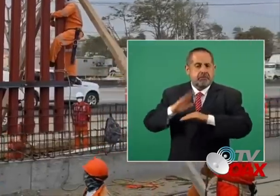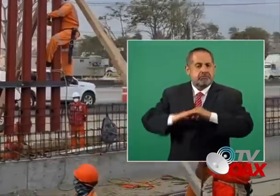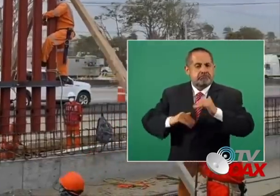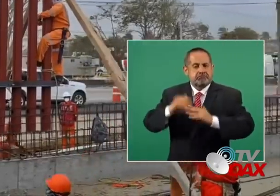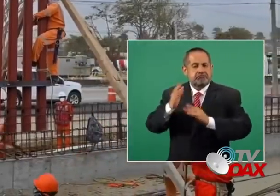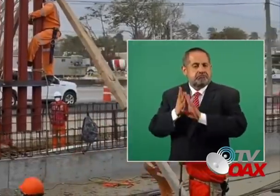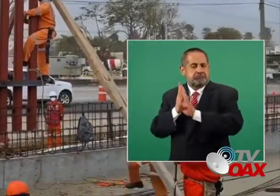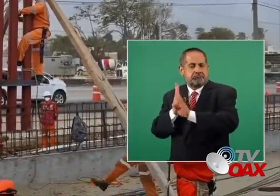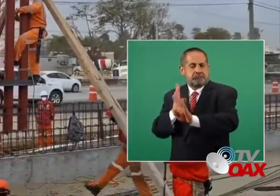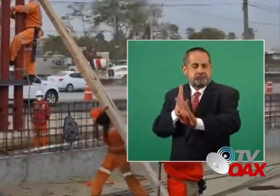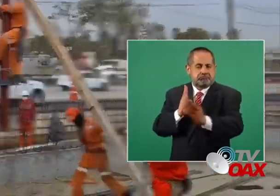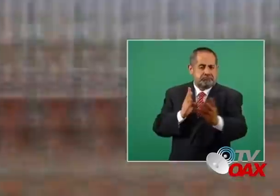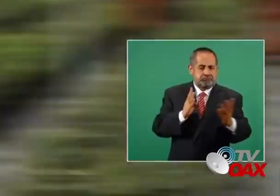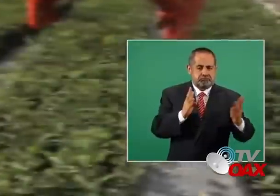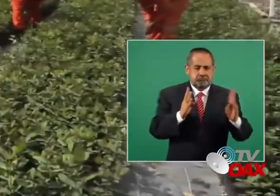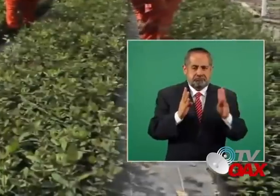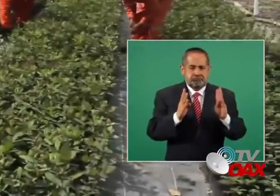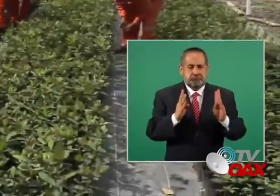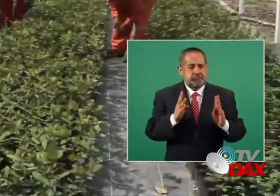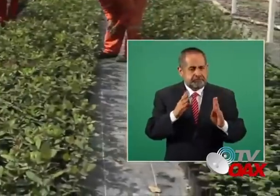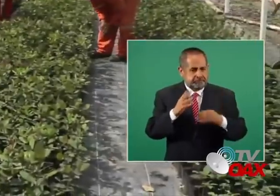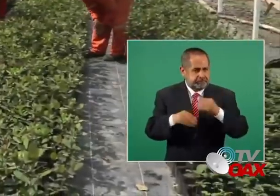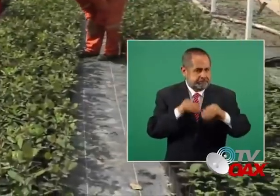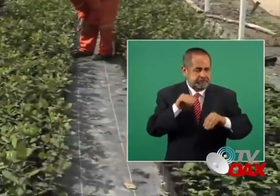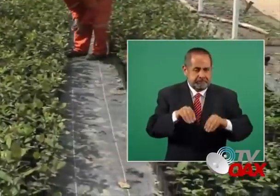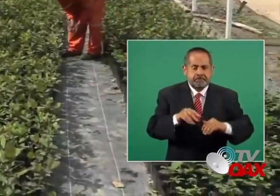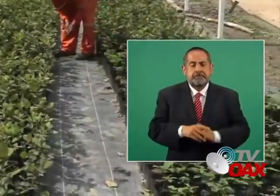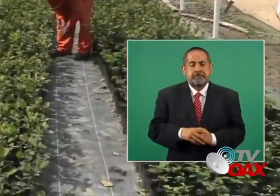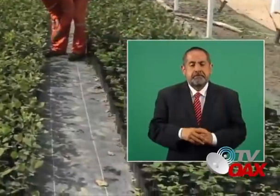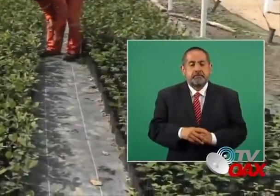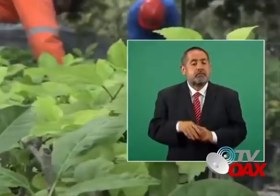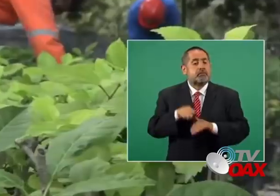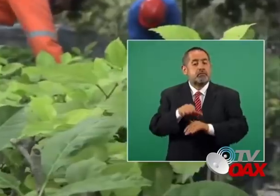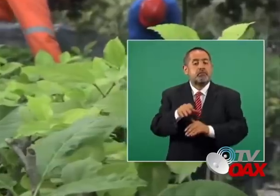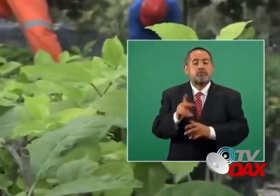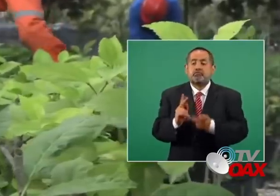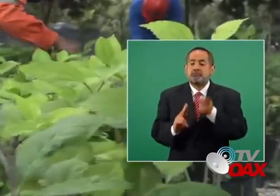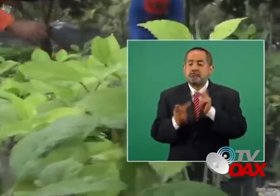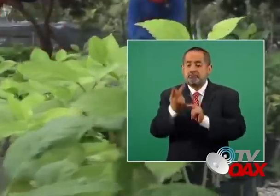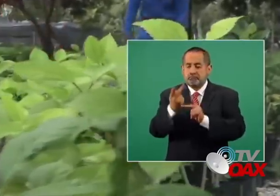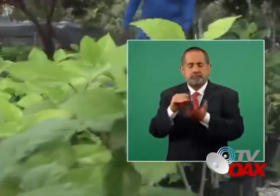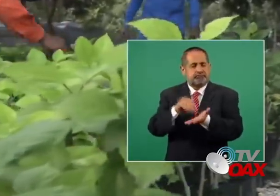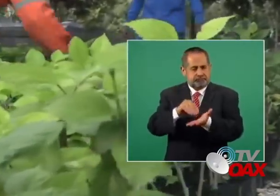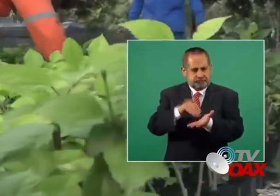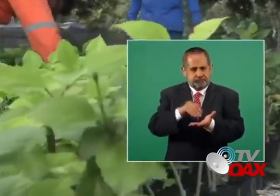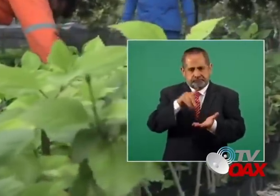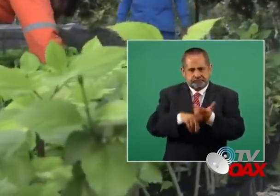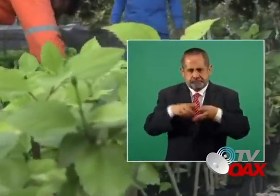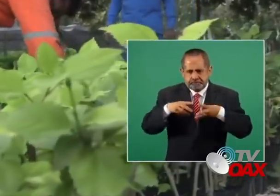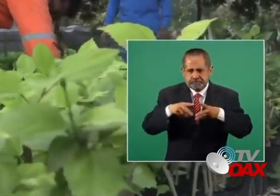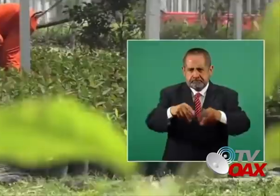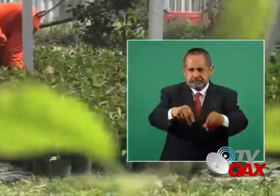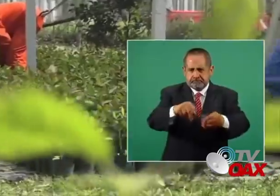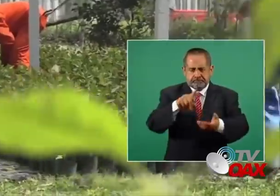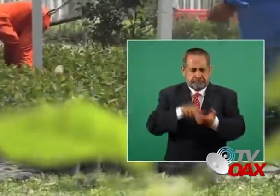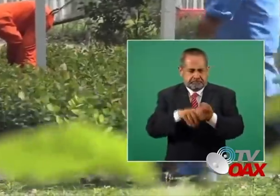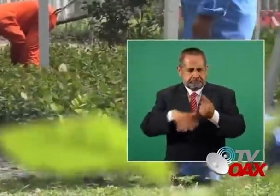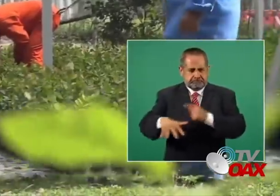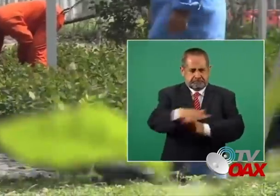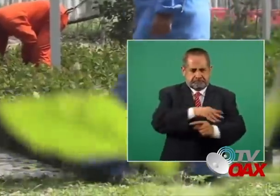áreas que conforman la refinería. Y en materia de sustentabilidad, continúa el cultivo de plantas de ornato en el vivero.